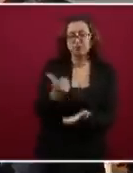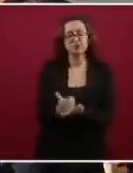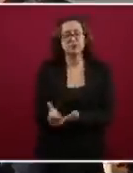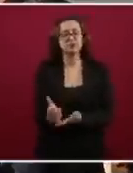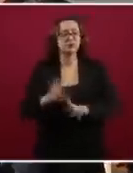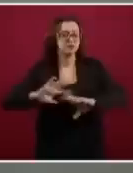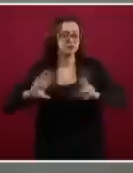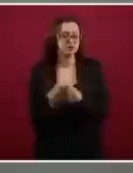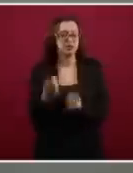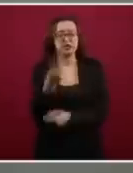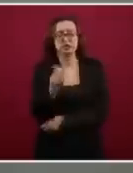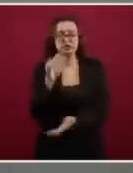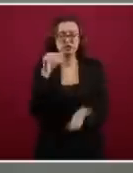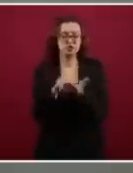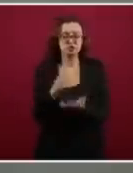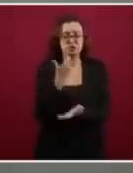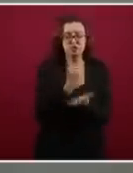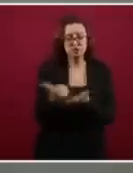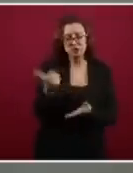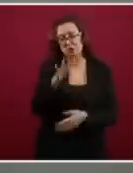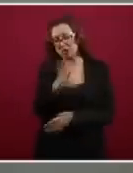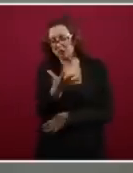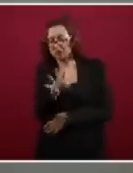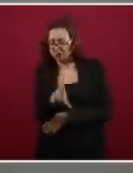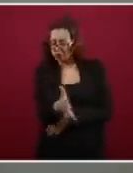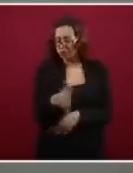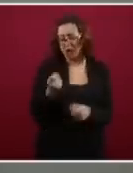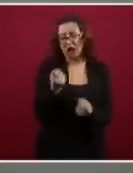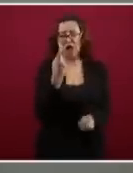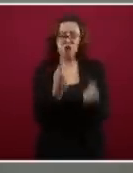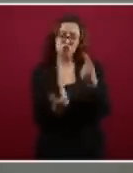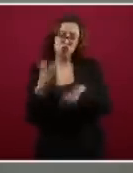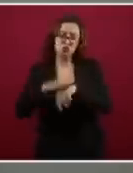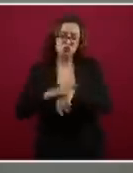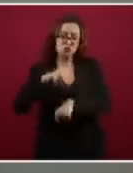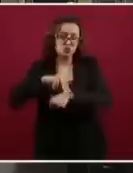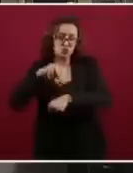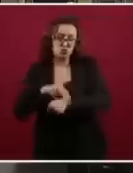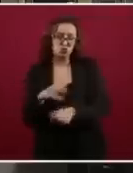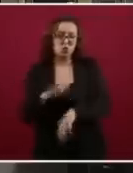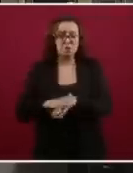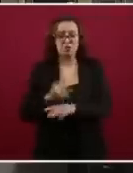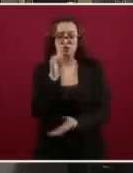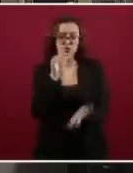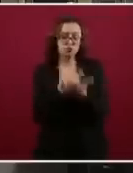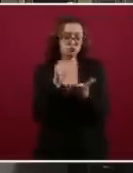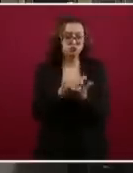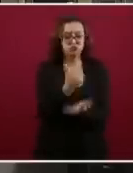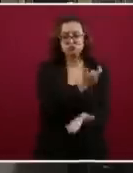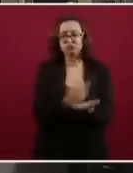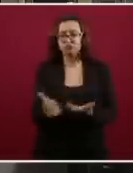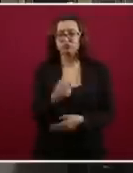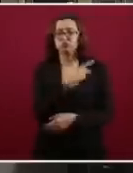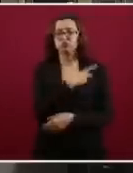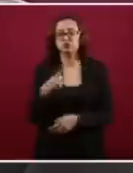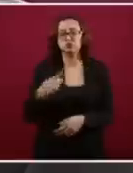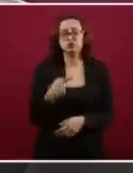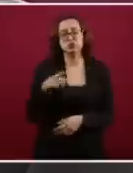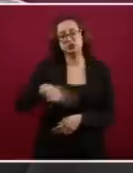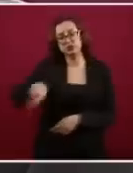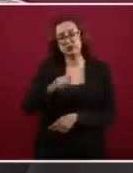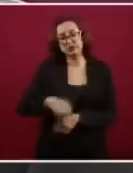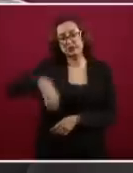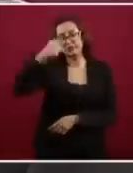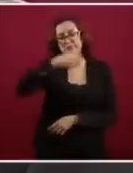un promedio de 300 mil pesos, más o menos. Hay algunos pues, que son médicos y tienen más de un millón de pesos en esta cesantía